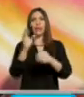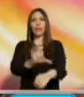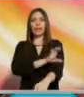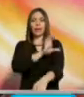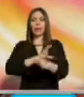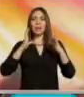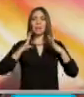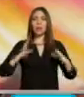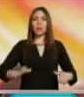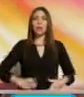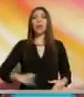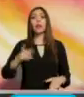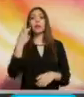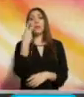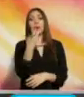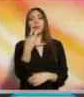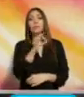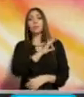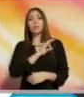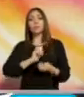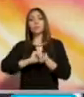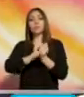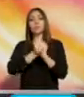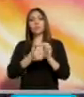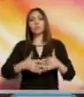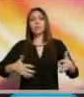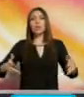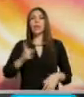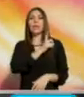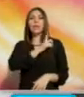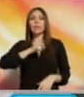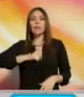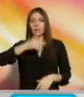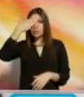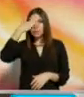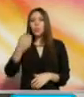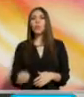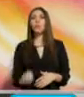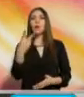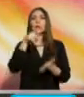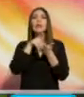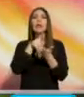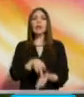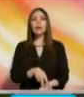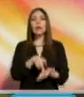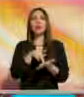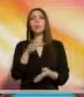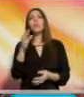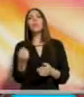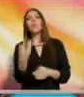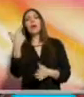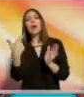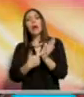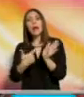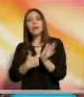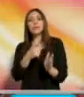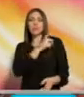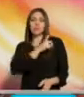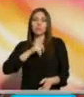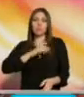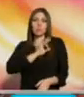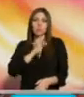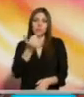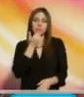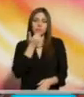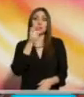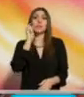cuidado de cuánta grasa vamos a consumir. Ah, pero es bueno consumirla. Es bueno Necesario. Es bueno y necesario. Y no